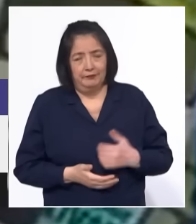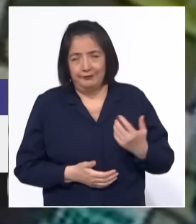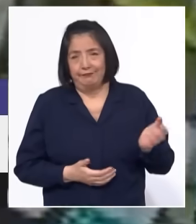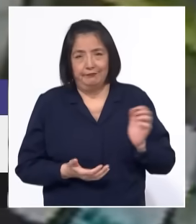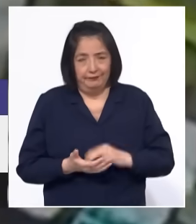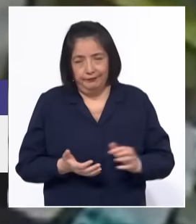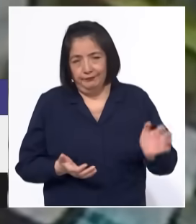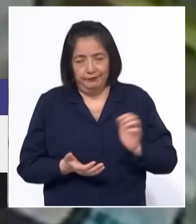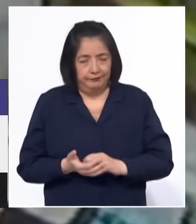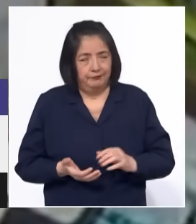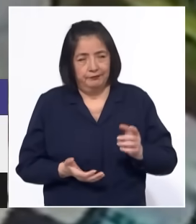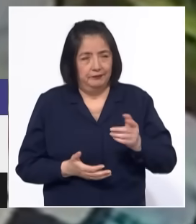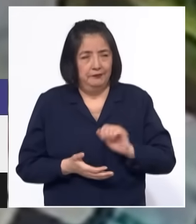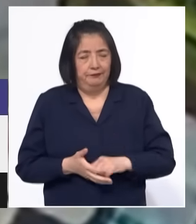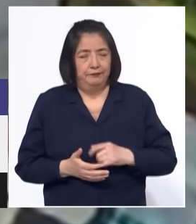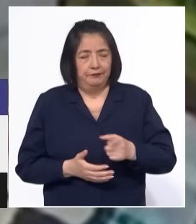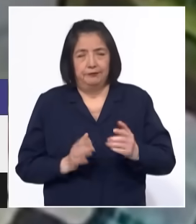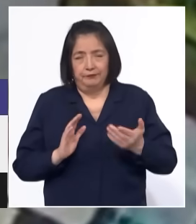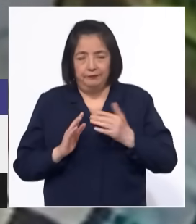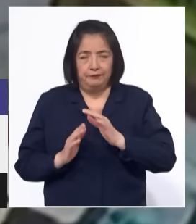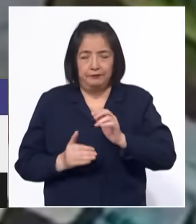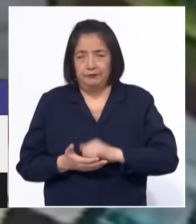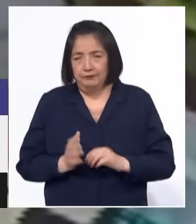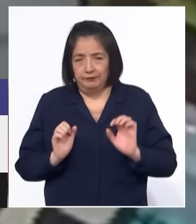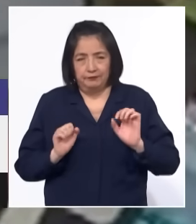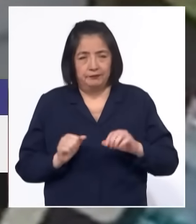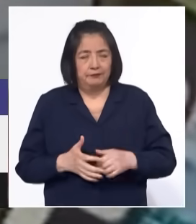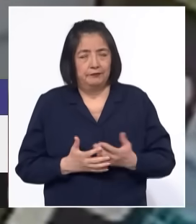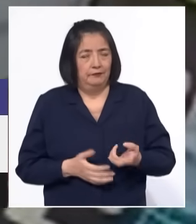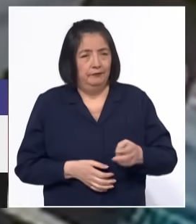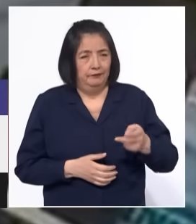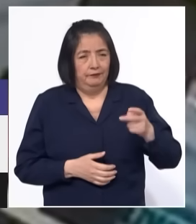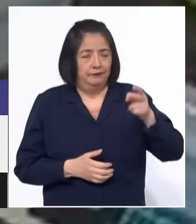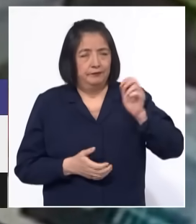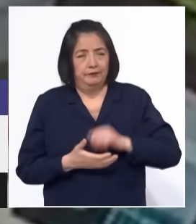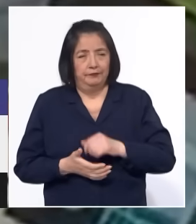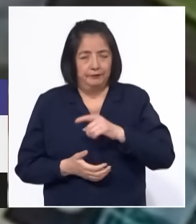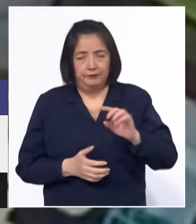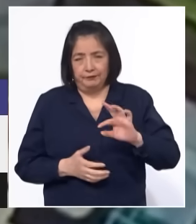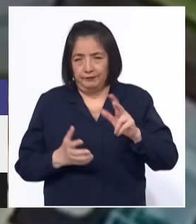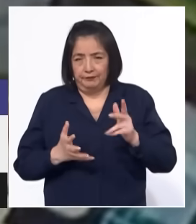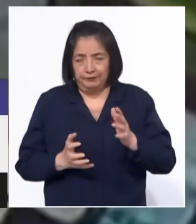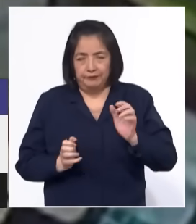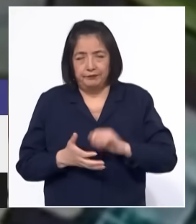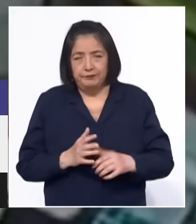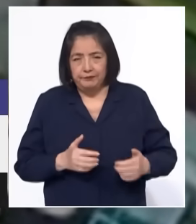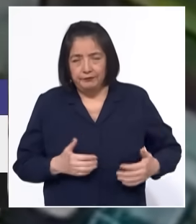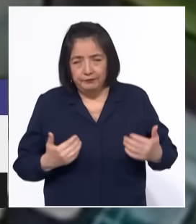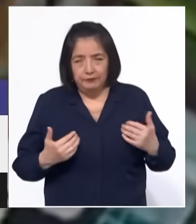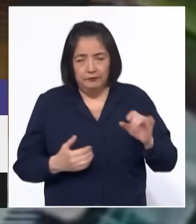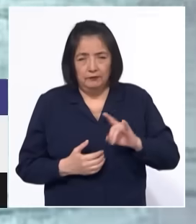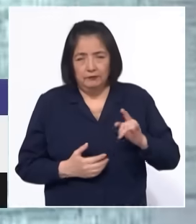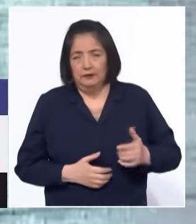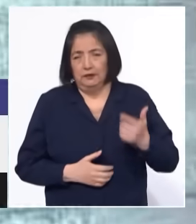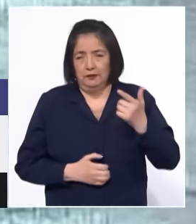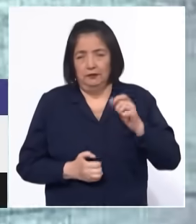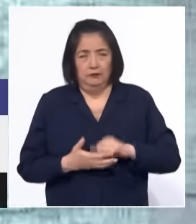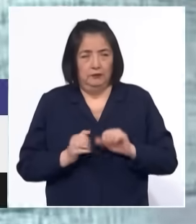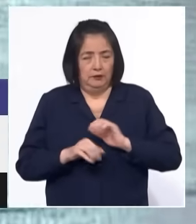es más común ver en tu ciudad, Antonio, el aumento de esta delincuencia armada,